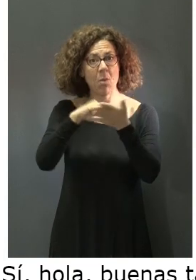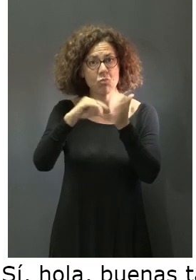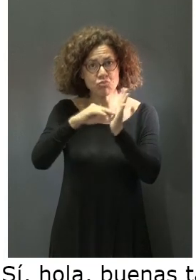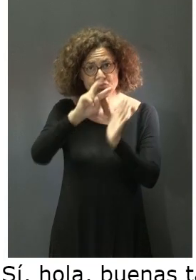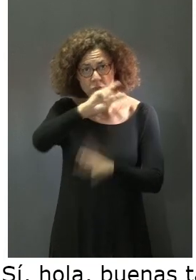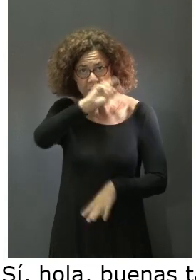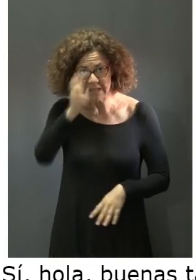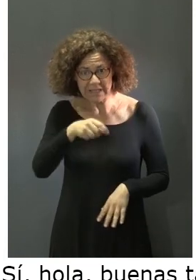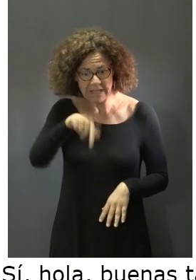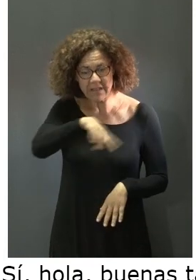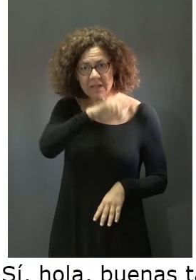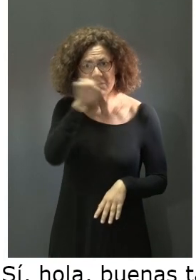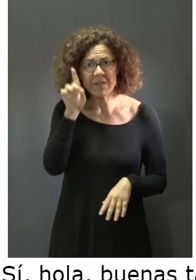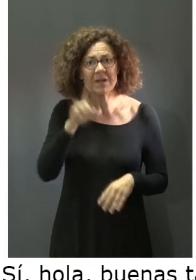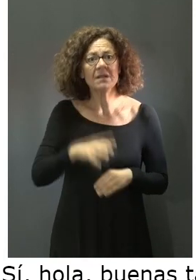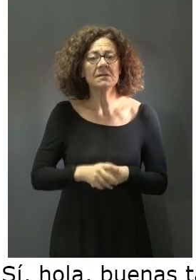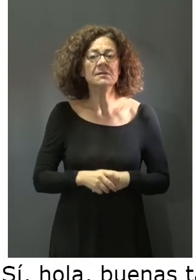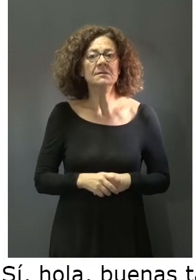de Madrid.